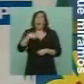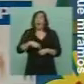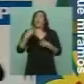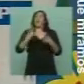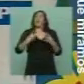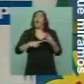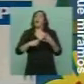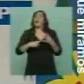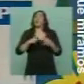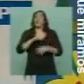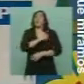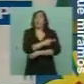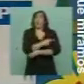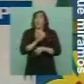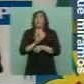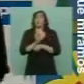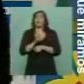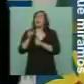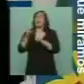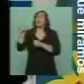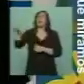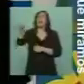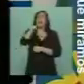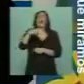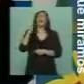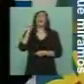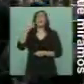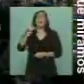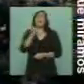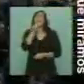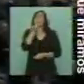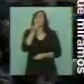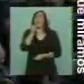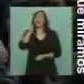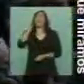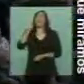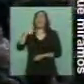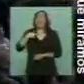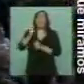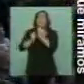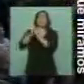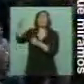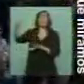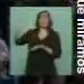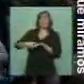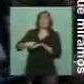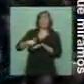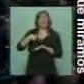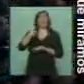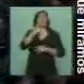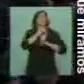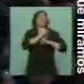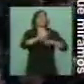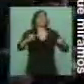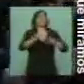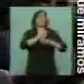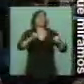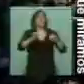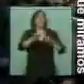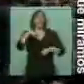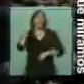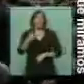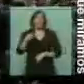empresas reciben dinero quién les paga para que cuando leamos un